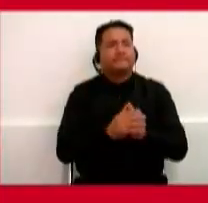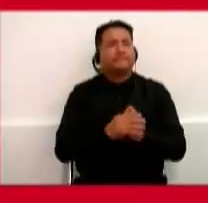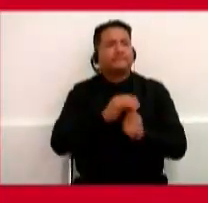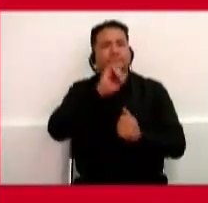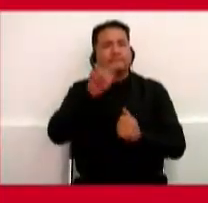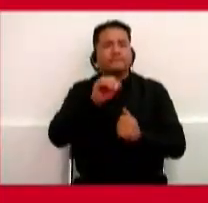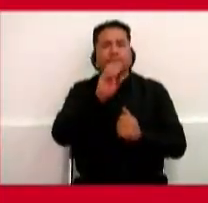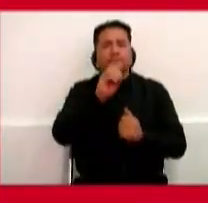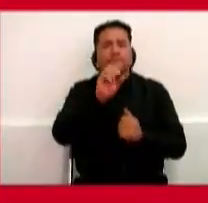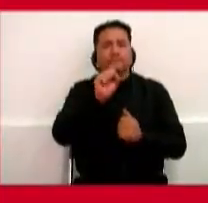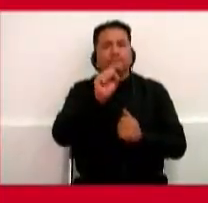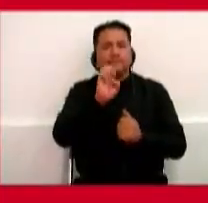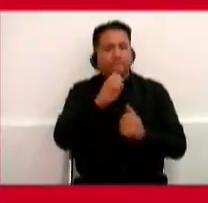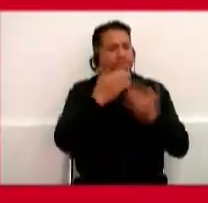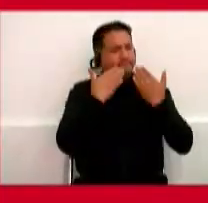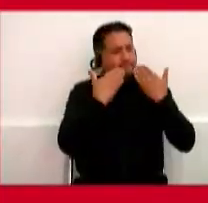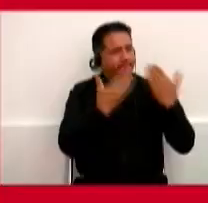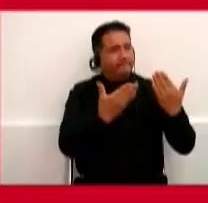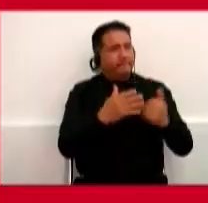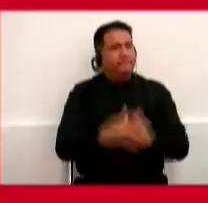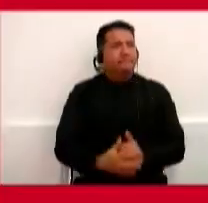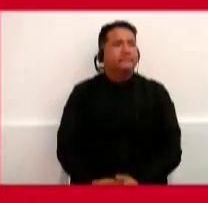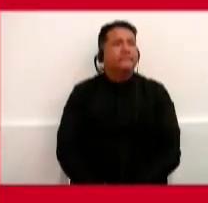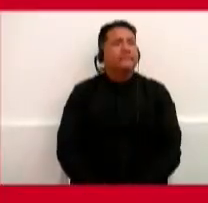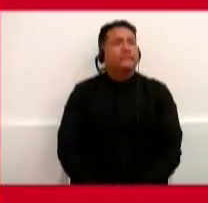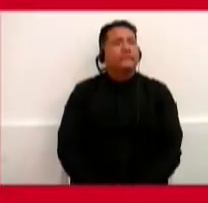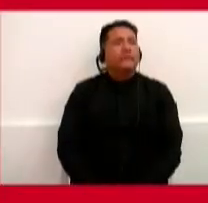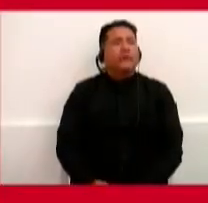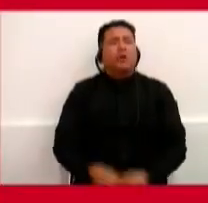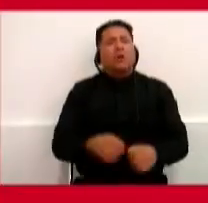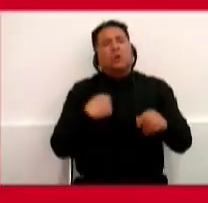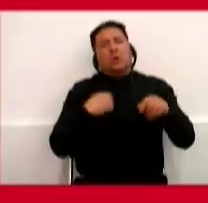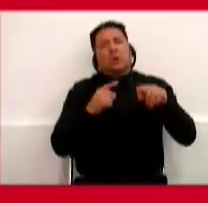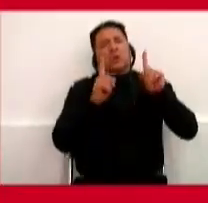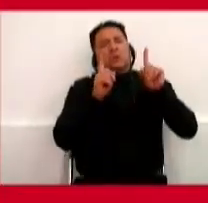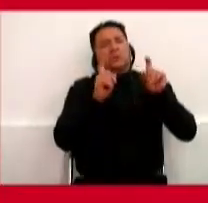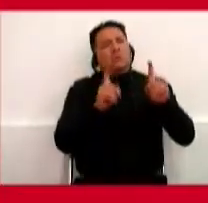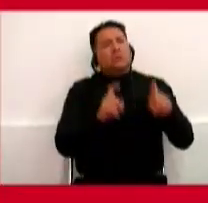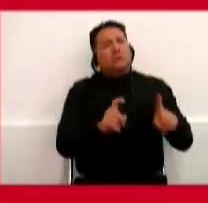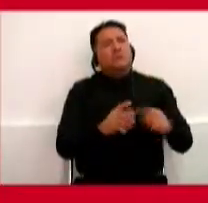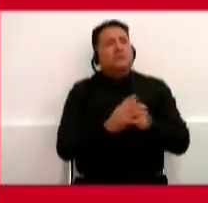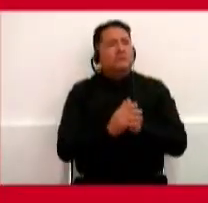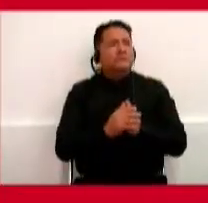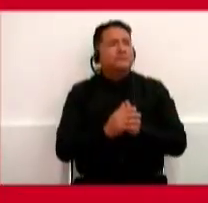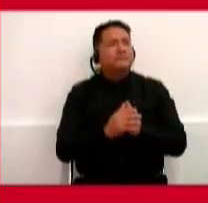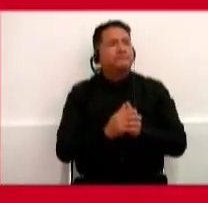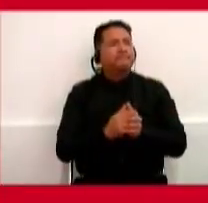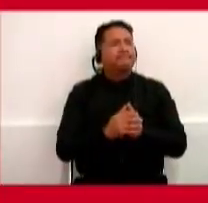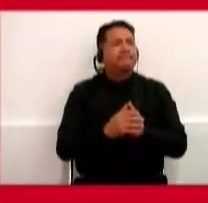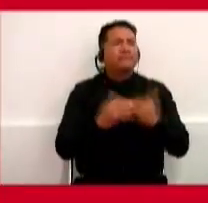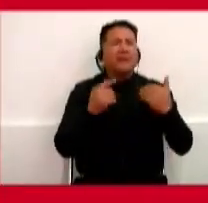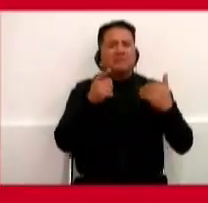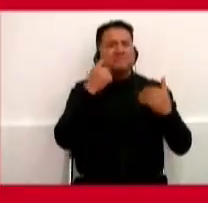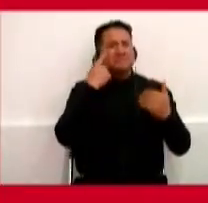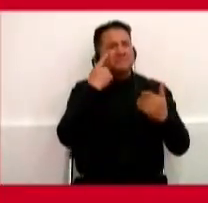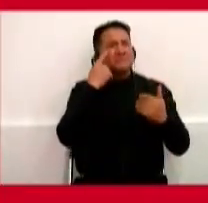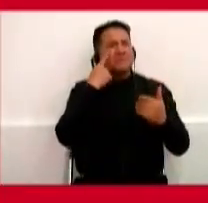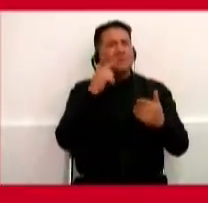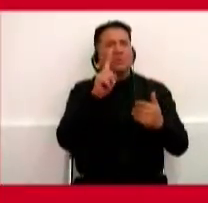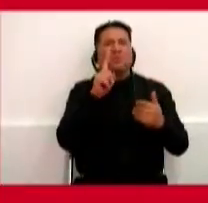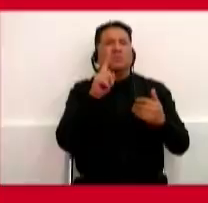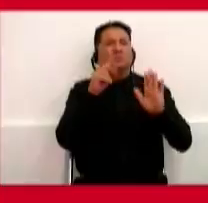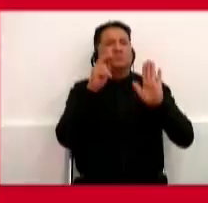A ver, algunas preguntas. Conocemos la política 10-10-20 de los